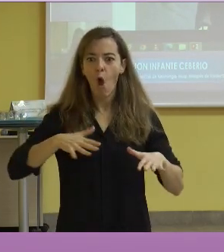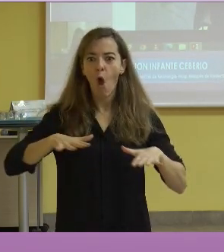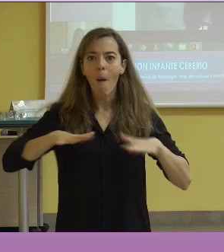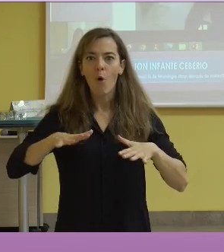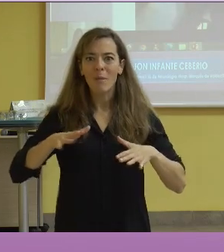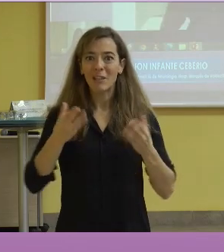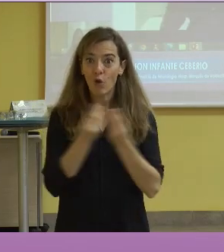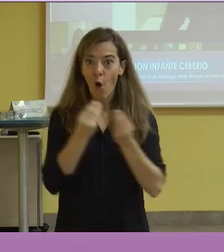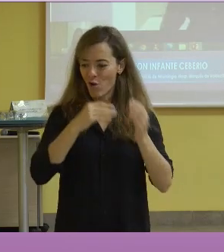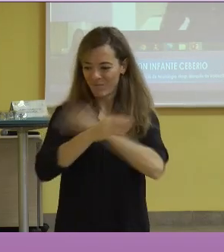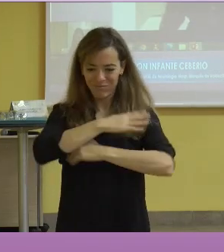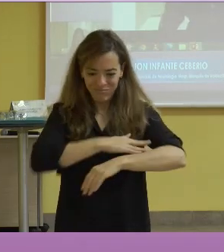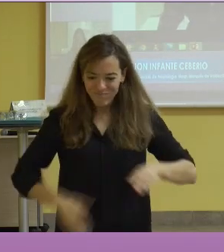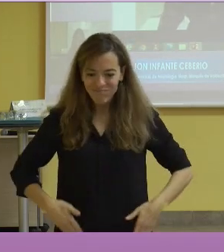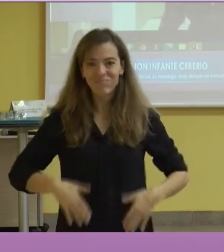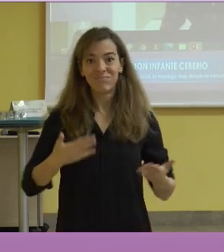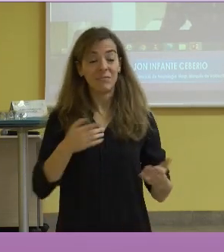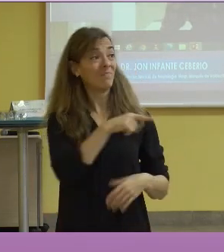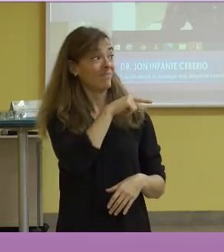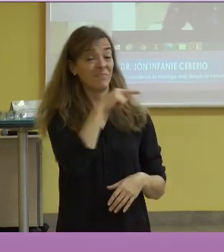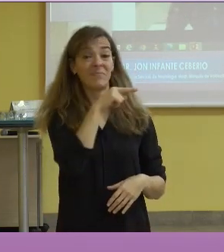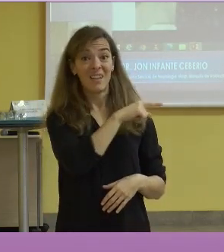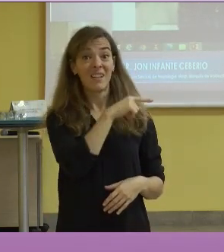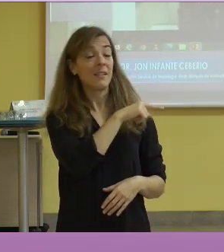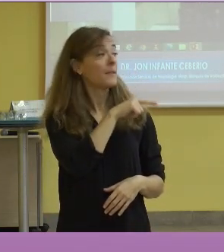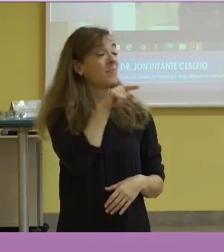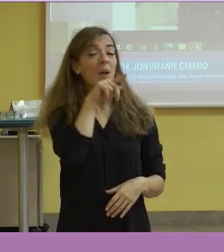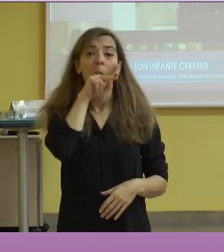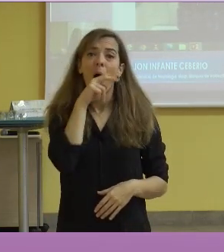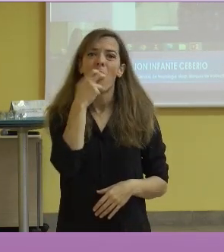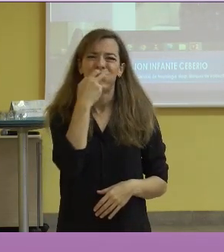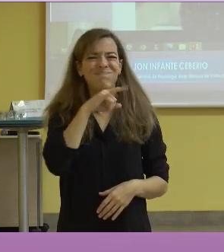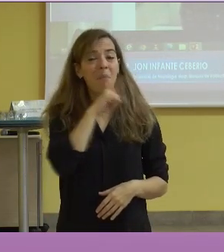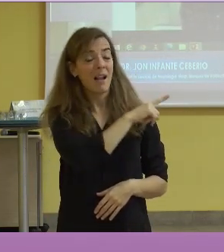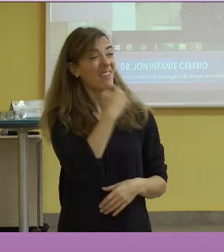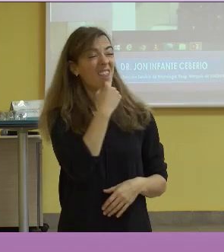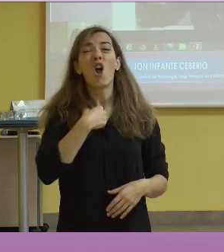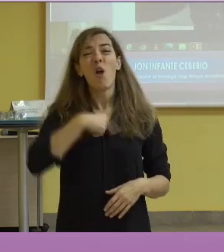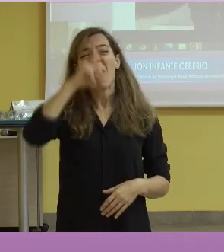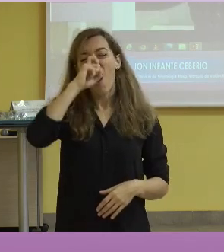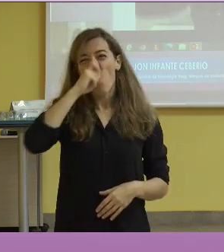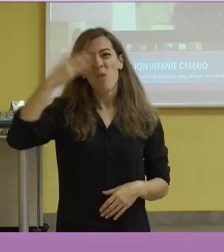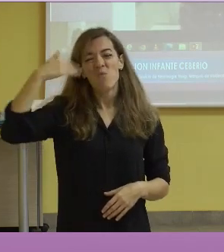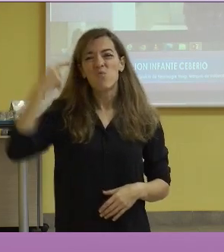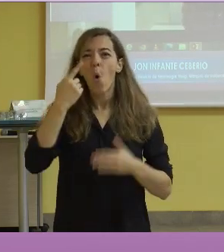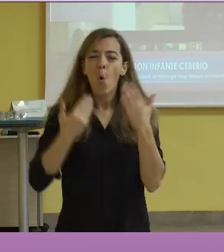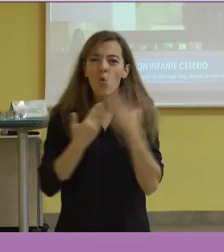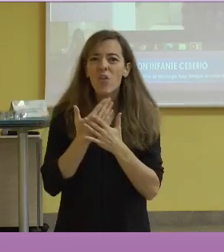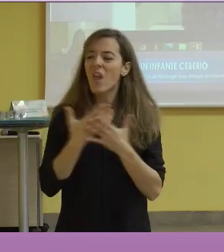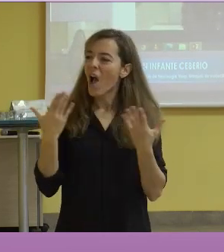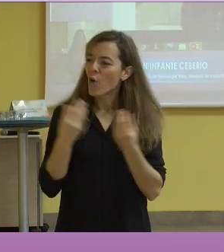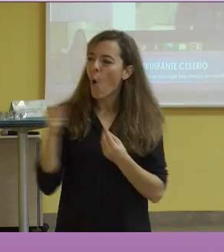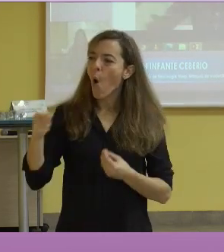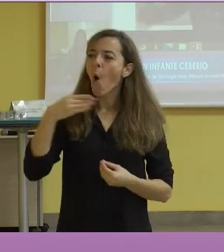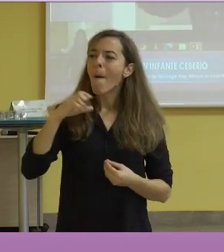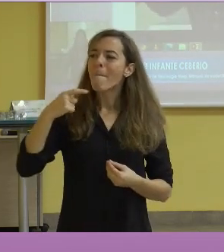con las extremidades. Bueno, pues yo empecé con la ataxia, y la disartria. Me acuerdo un día haciendo el CARES con Begoña.